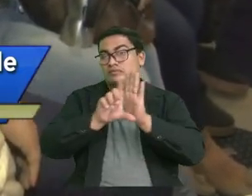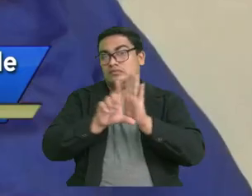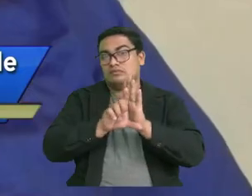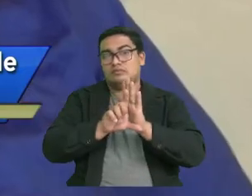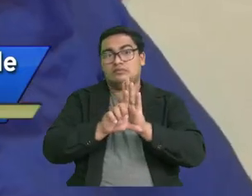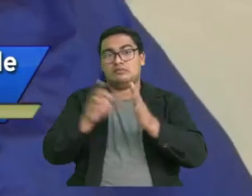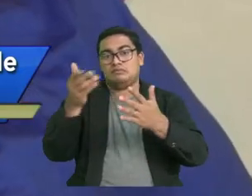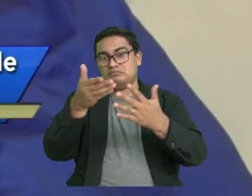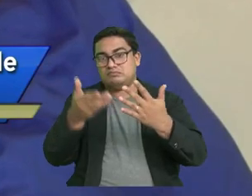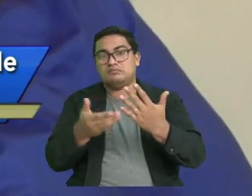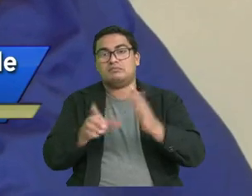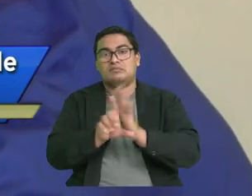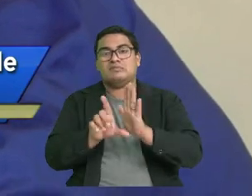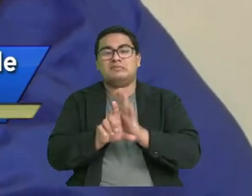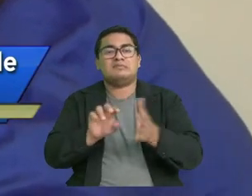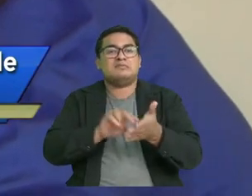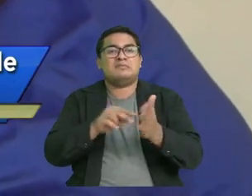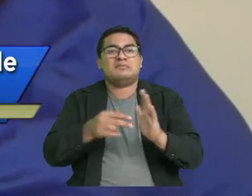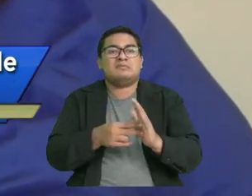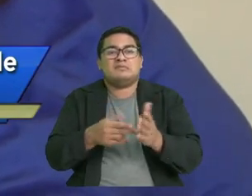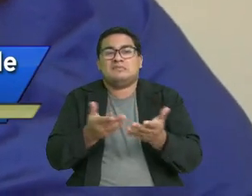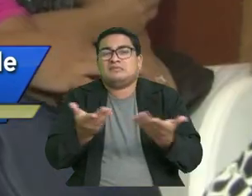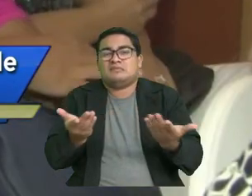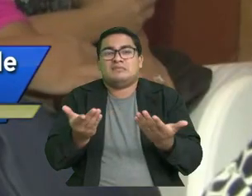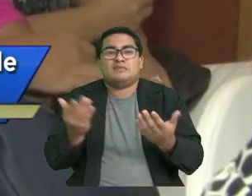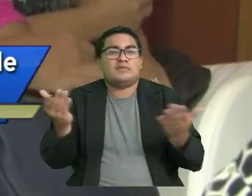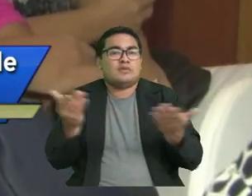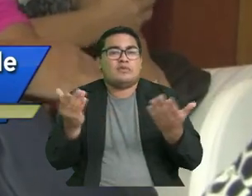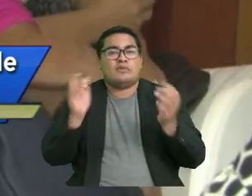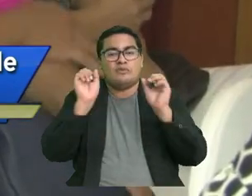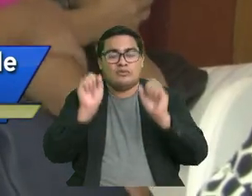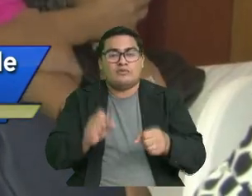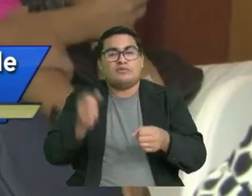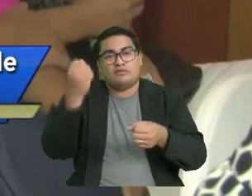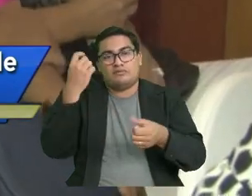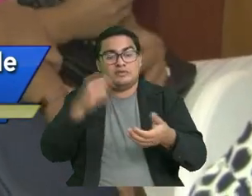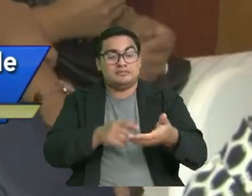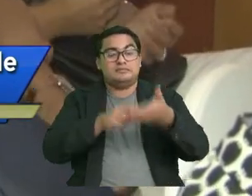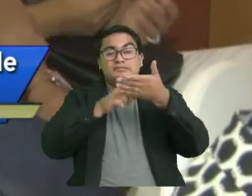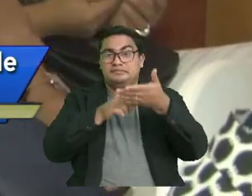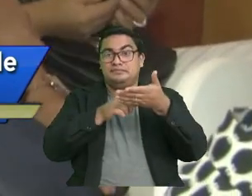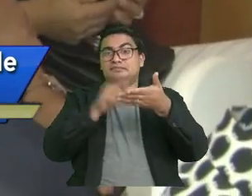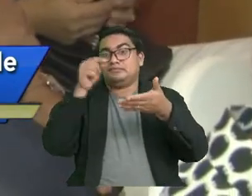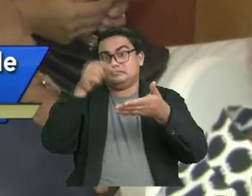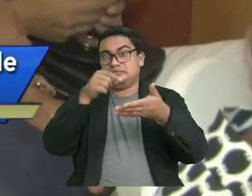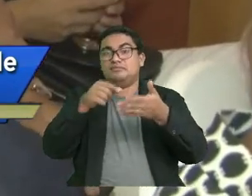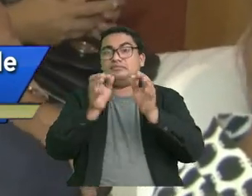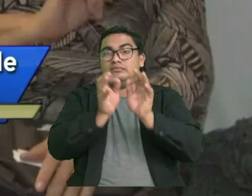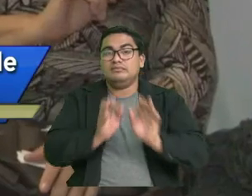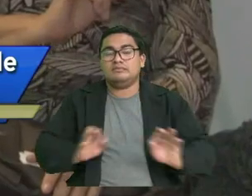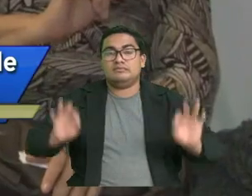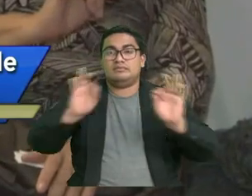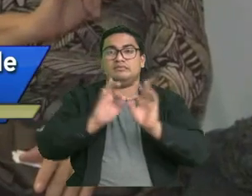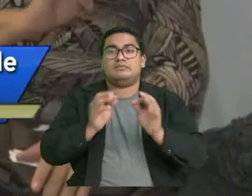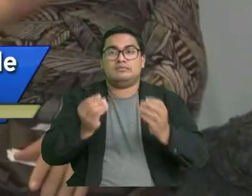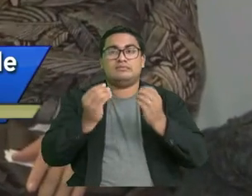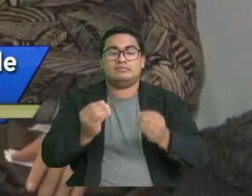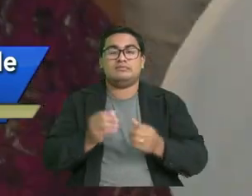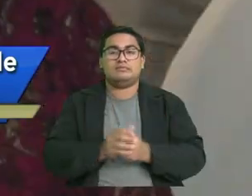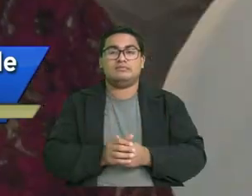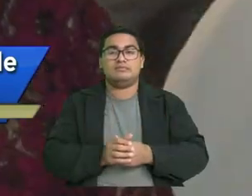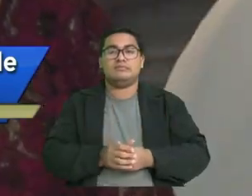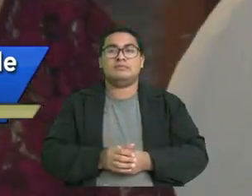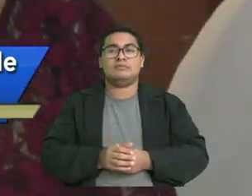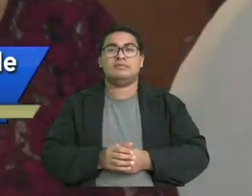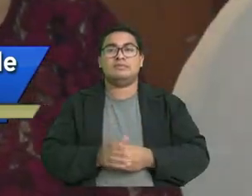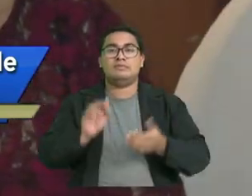legislación. ¿Y eso qué significa, diputada? ¿Cómo podemos entender este hallazgo tan relevante que bueno, encontraron significa, ustedes?